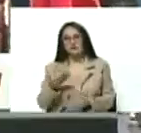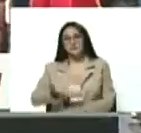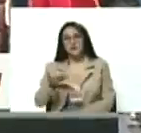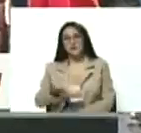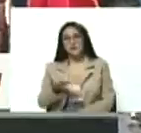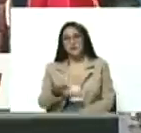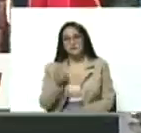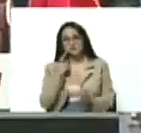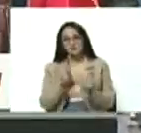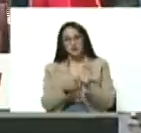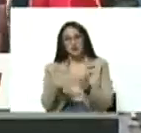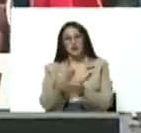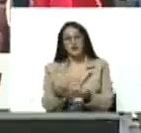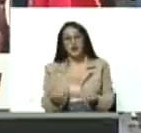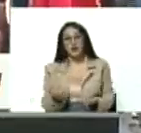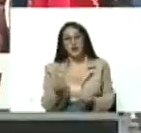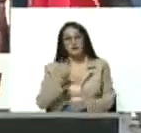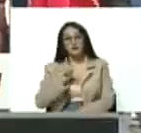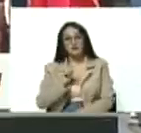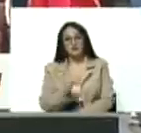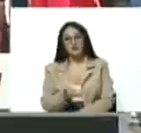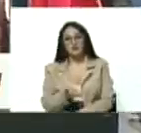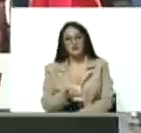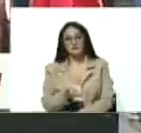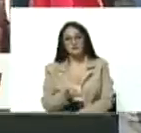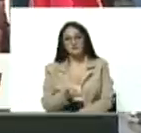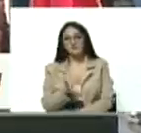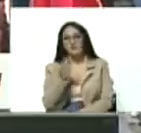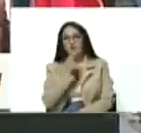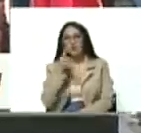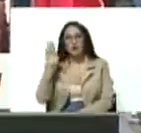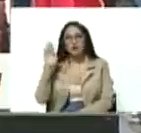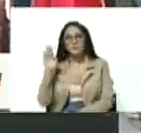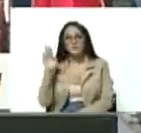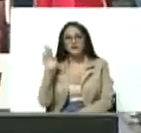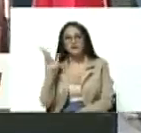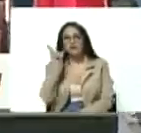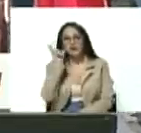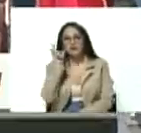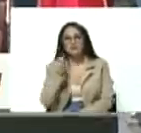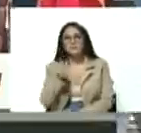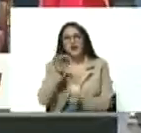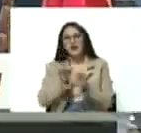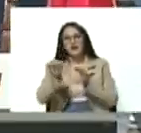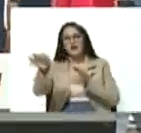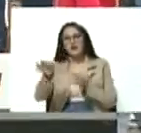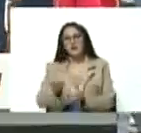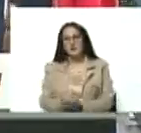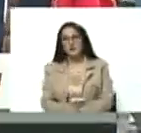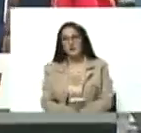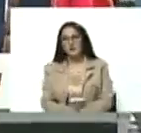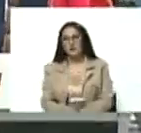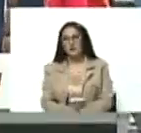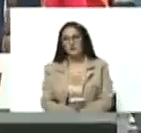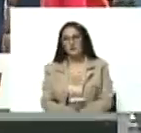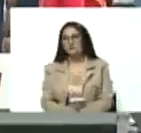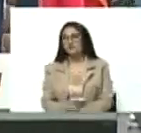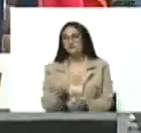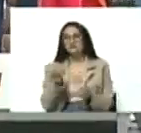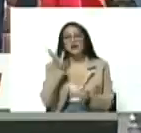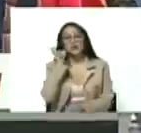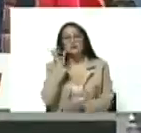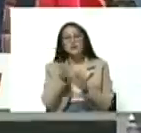hemos presenciado hasta ahora, esta debe ser el juramento que se escuche más lejos, que se escuche en toda